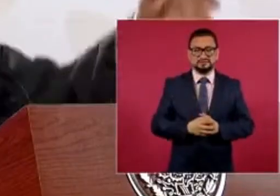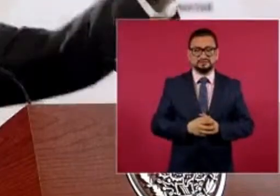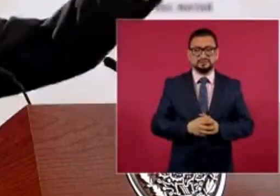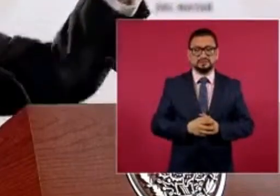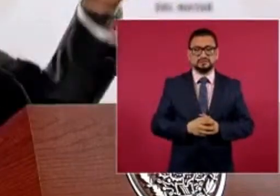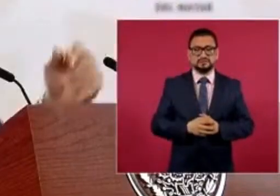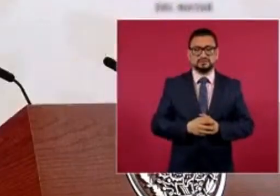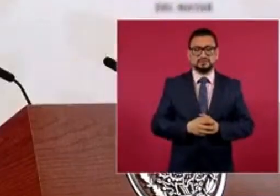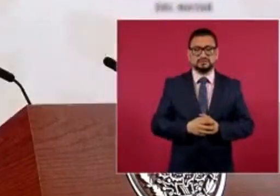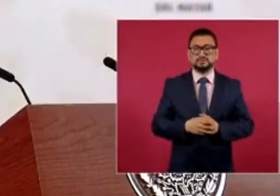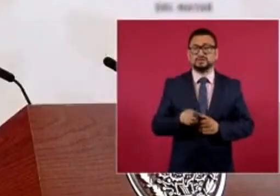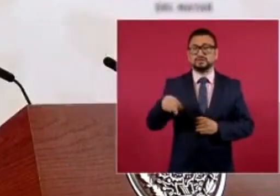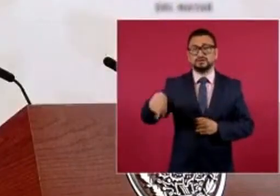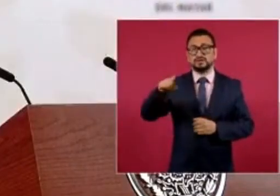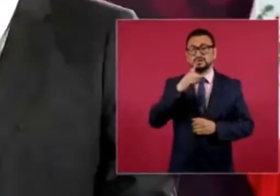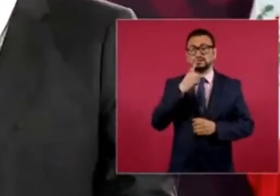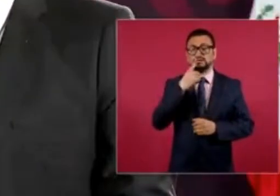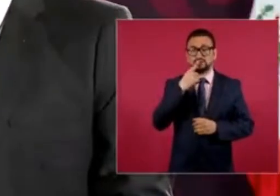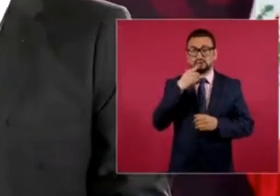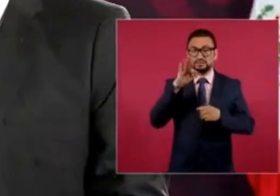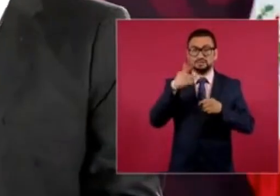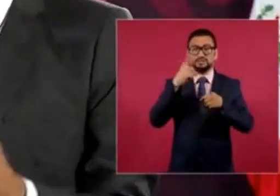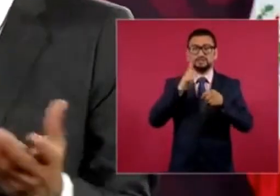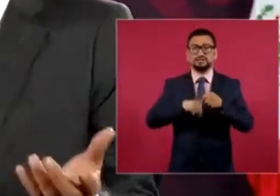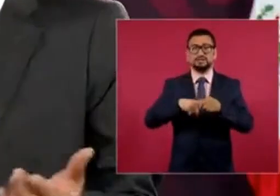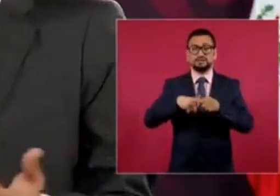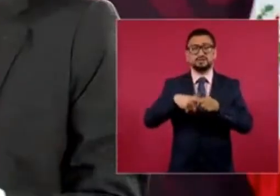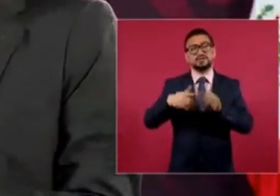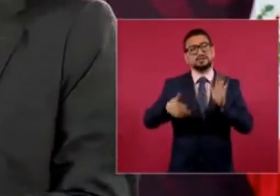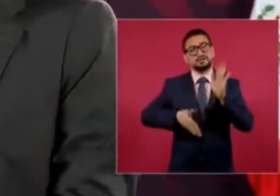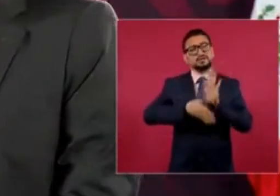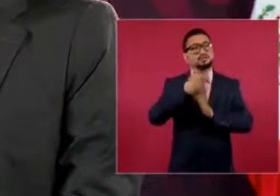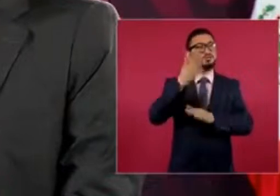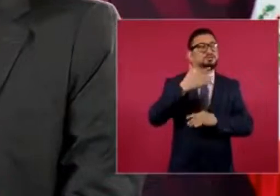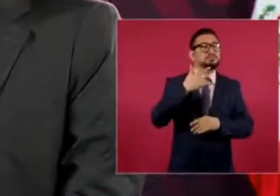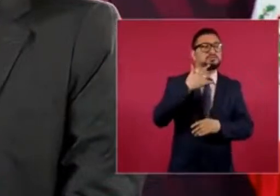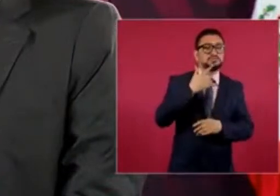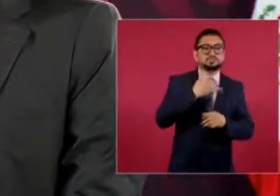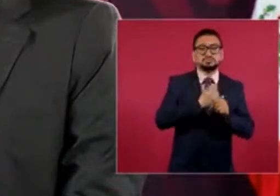Iban los policías federales a misiones